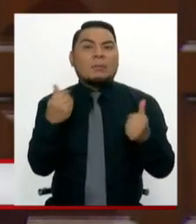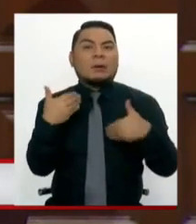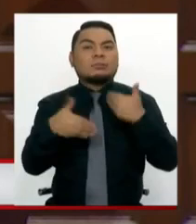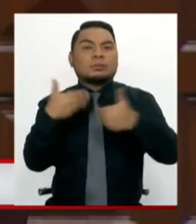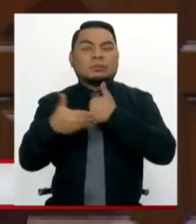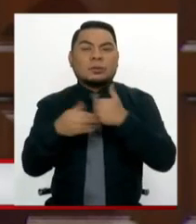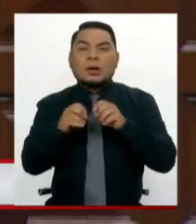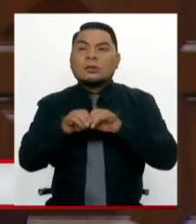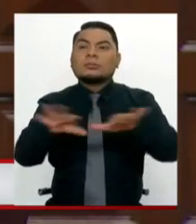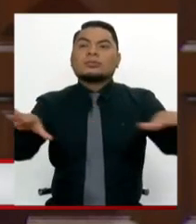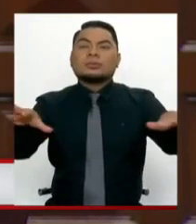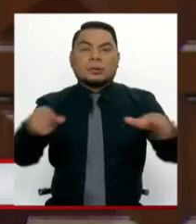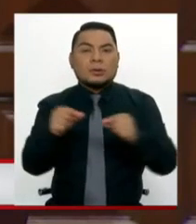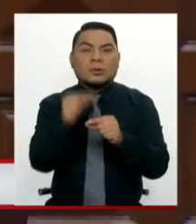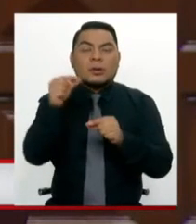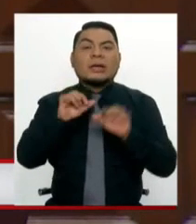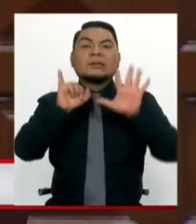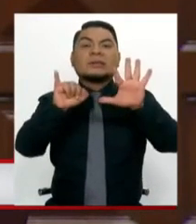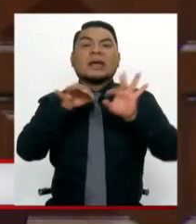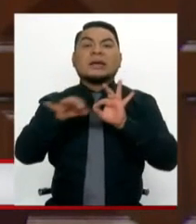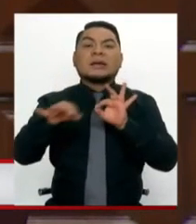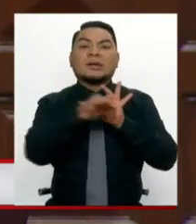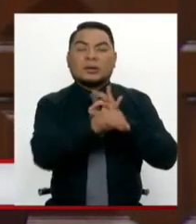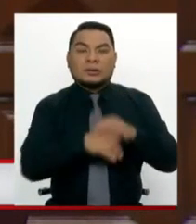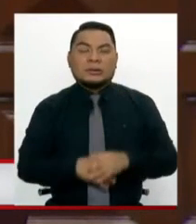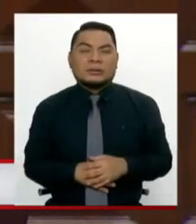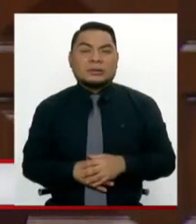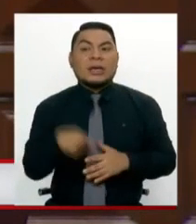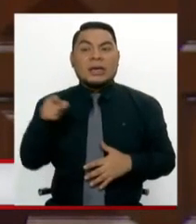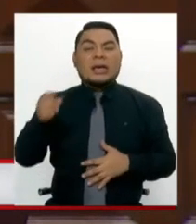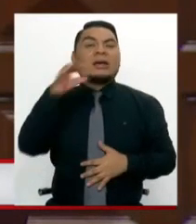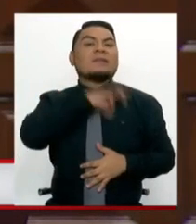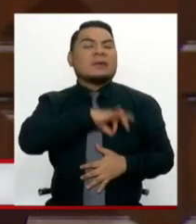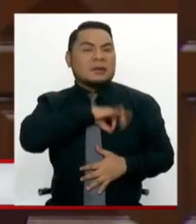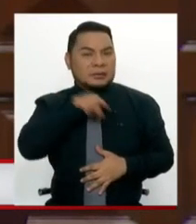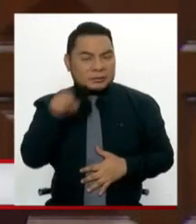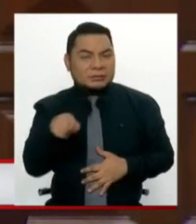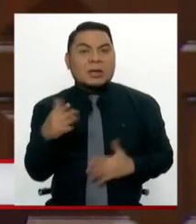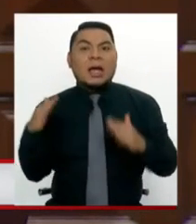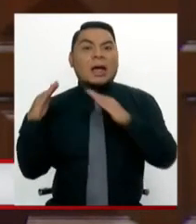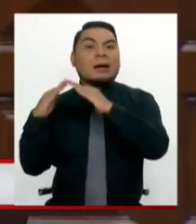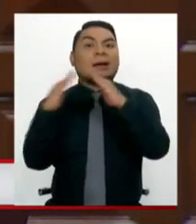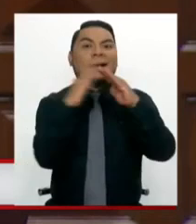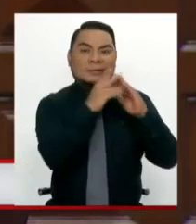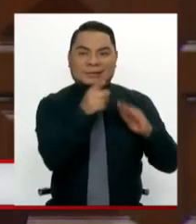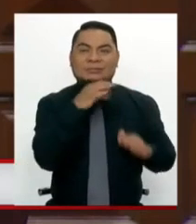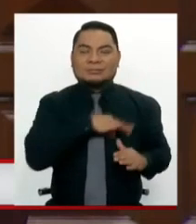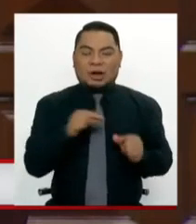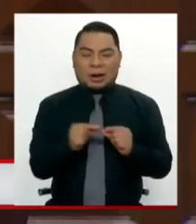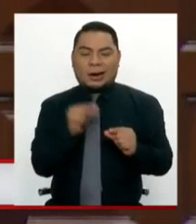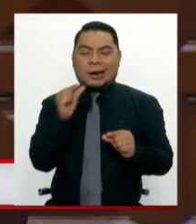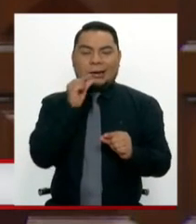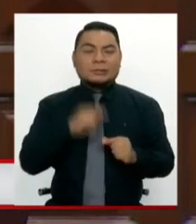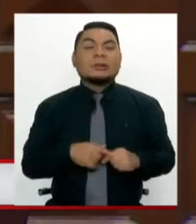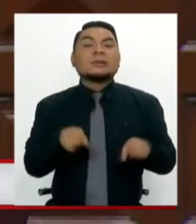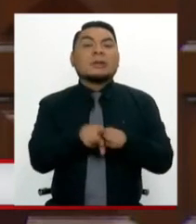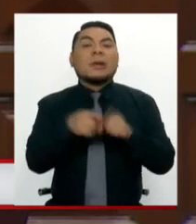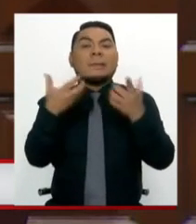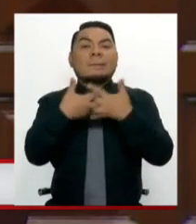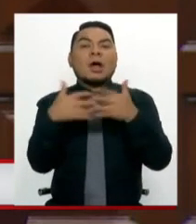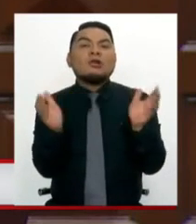la masificación en 6 regiones, beneficiándose a hogares, pequeños